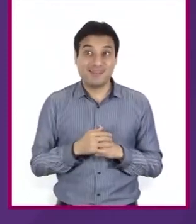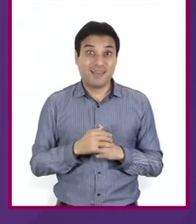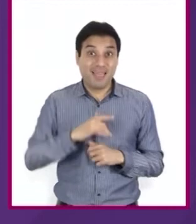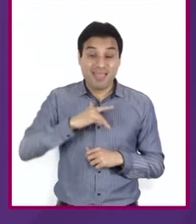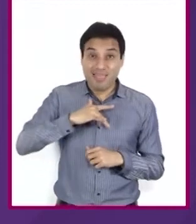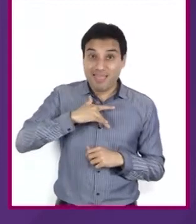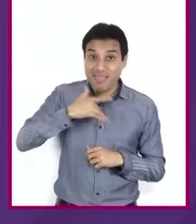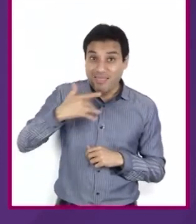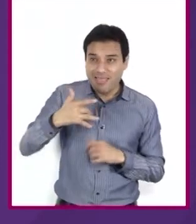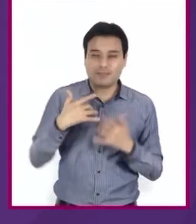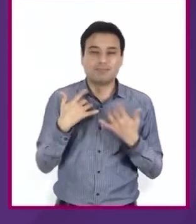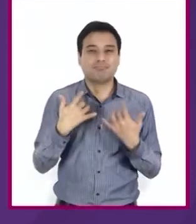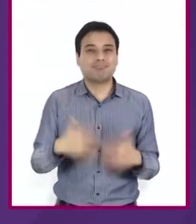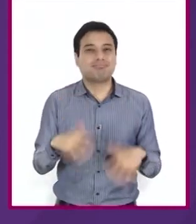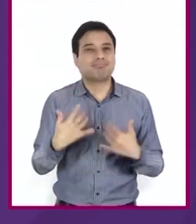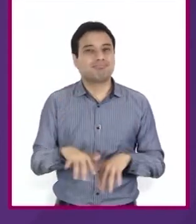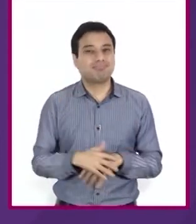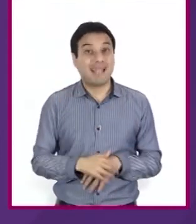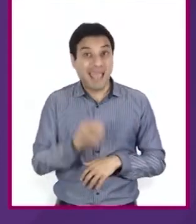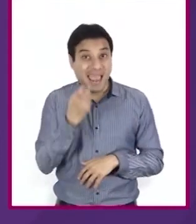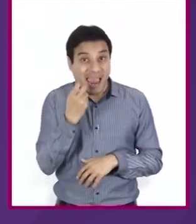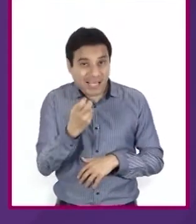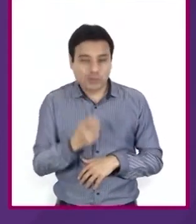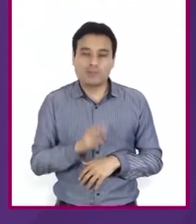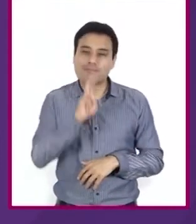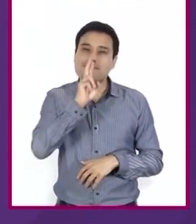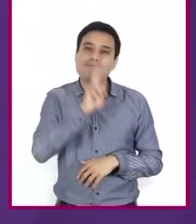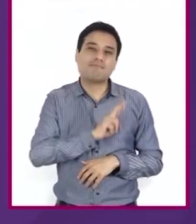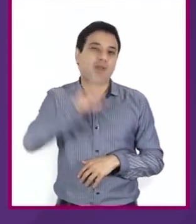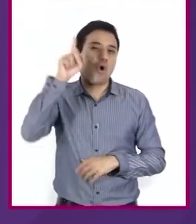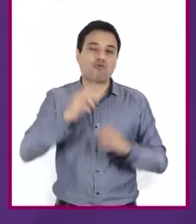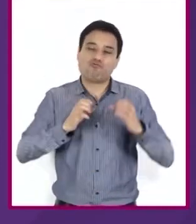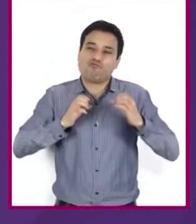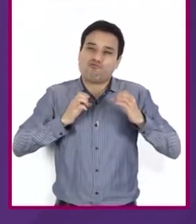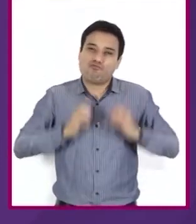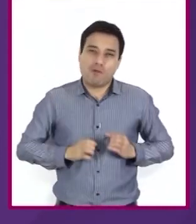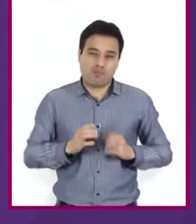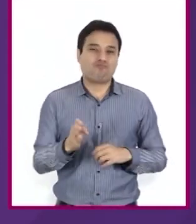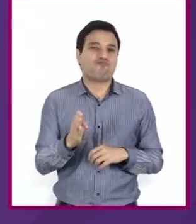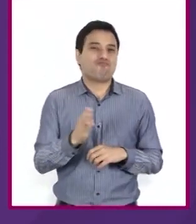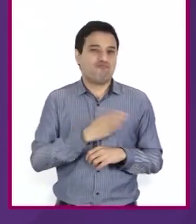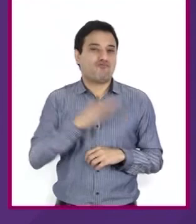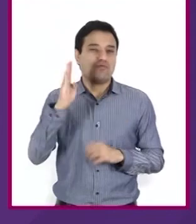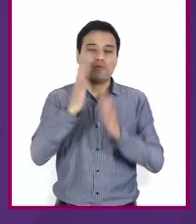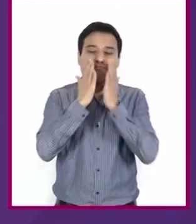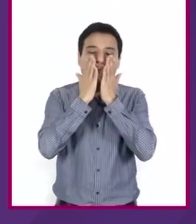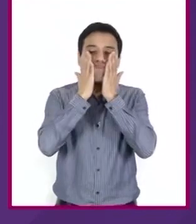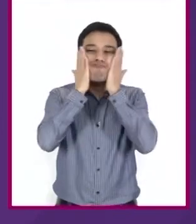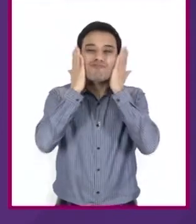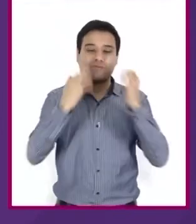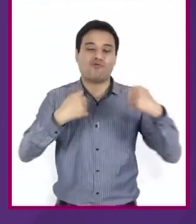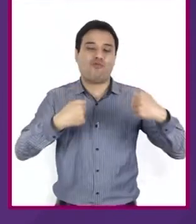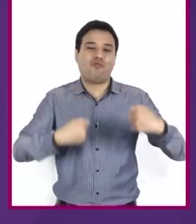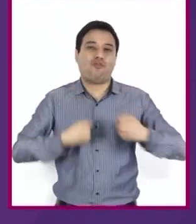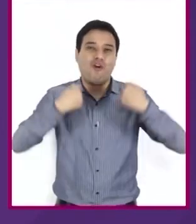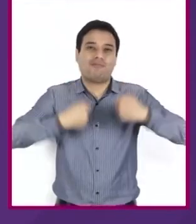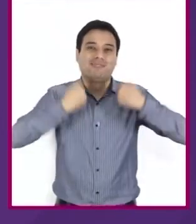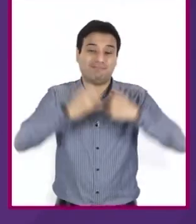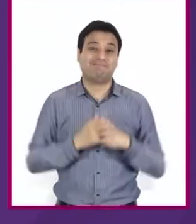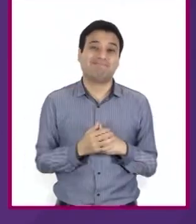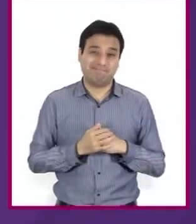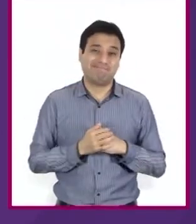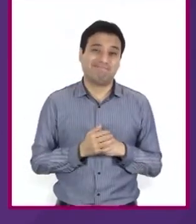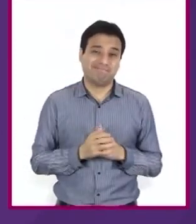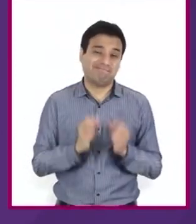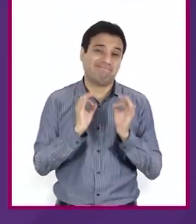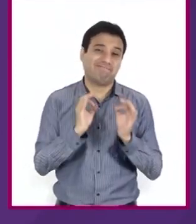enamoramiento produce más microreparadores y microrejuvenecedores que mejoran el nivel de vida del ser